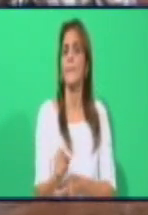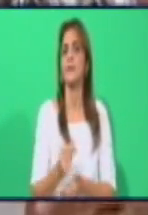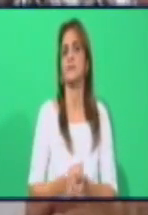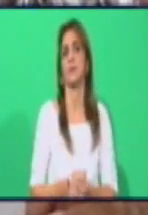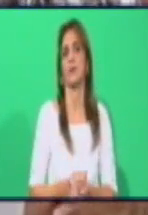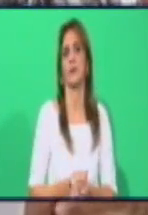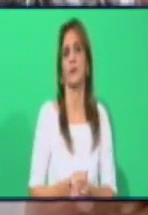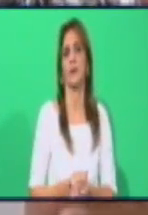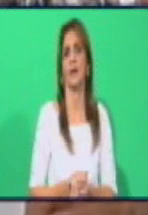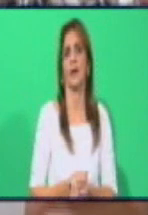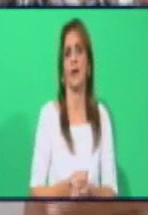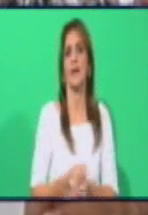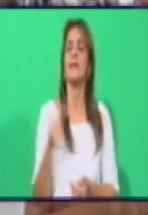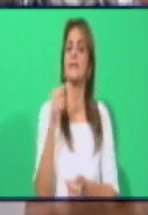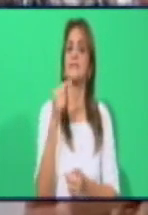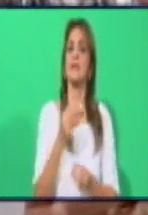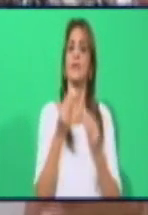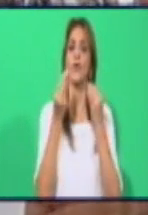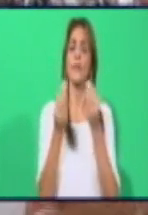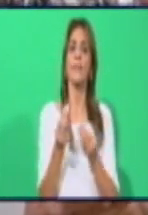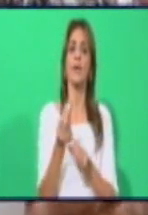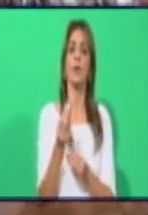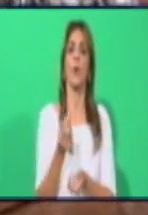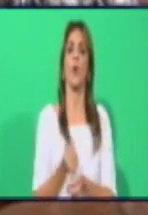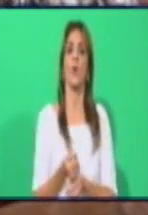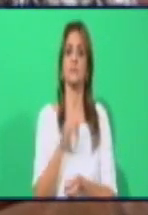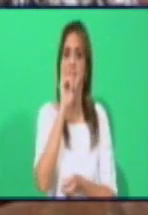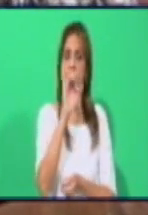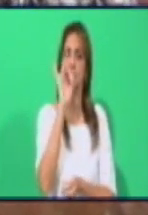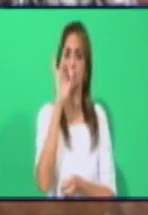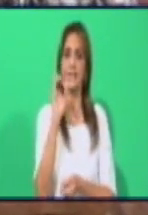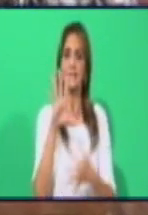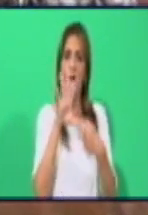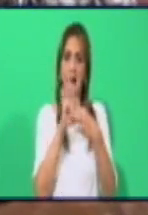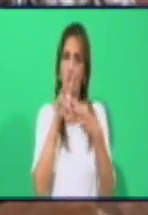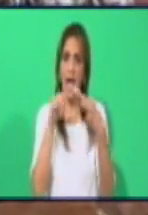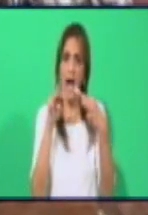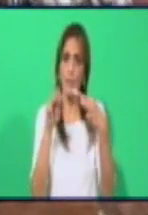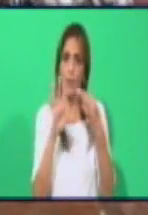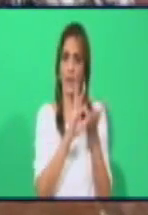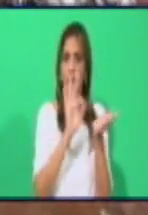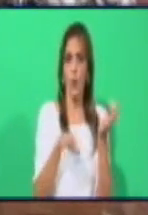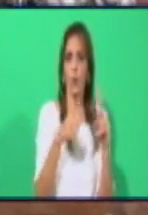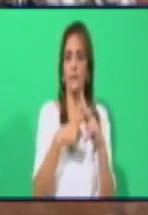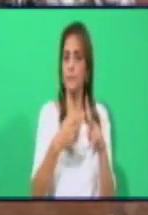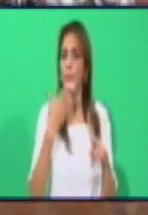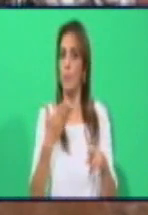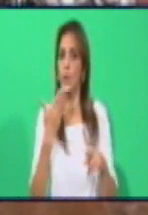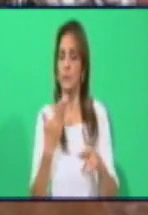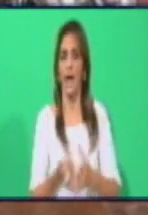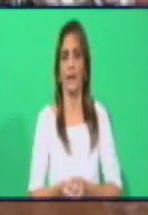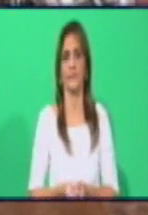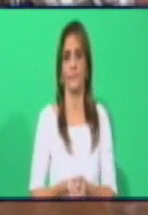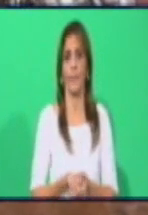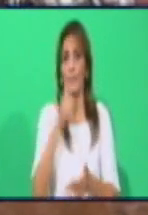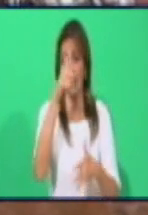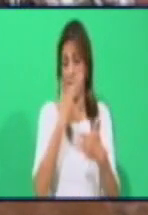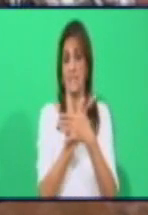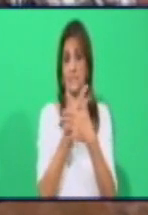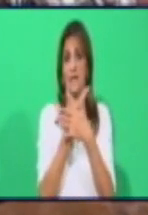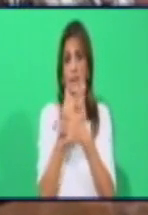menos 670 gramos de arroz y 200 gramos de potaje. En Yara, en el kiosco El